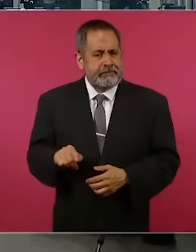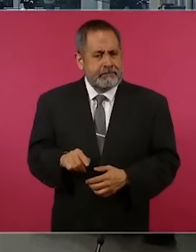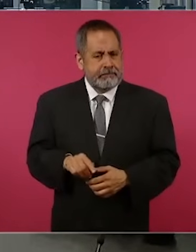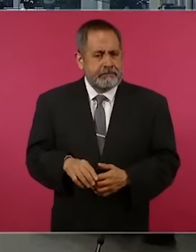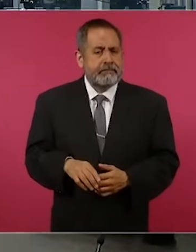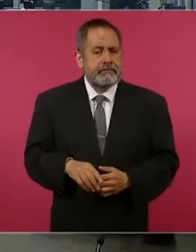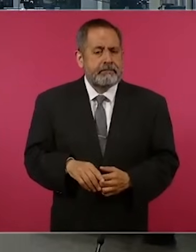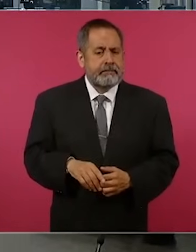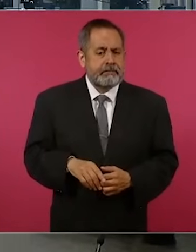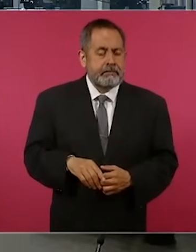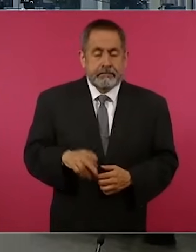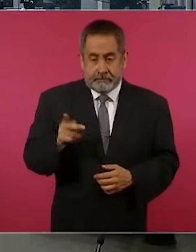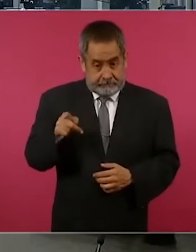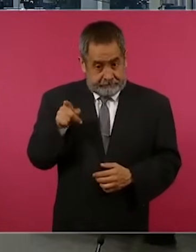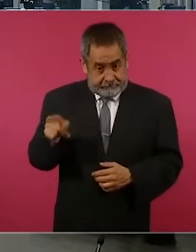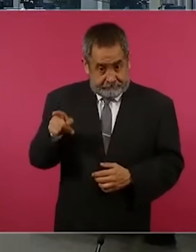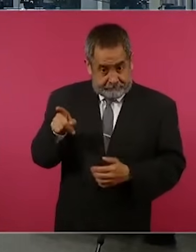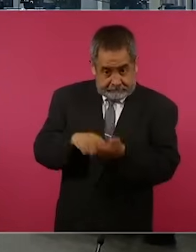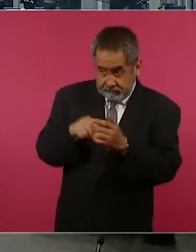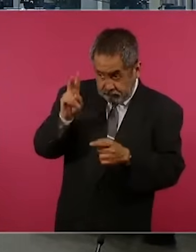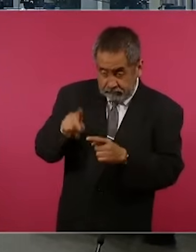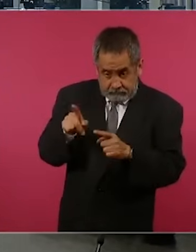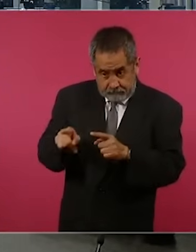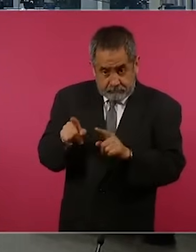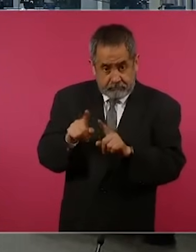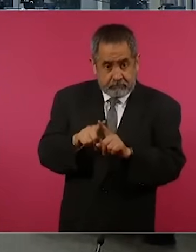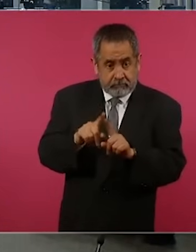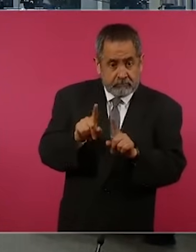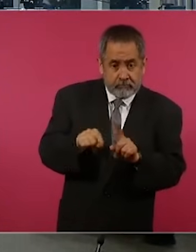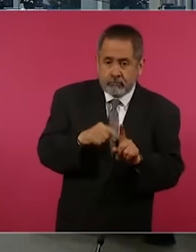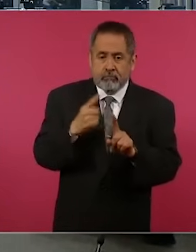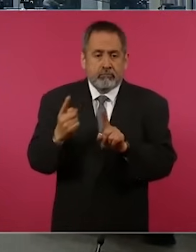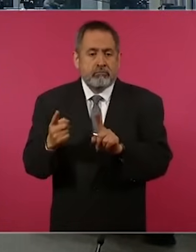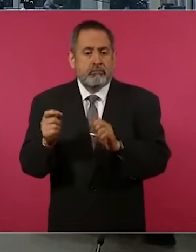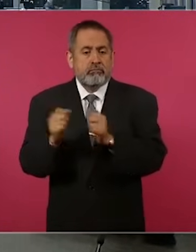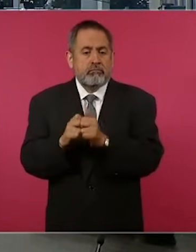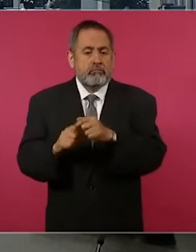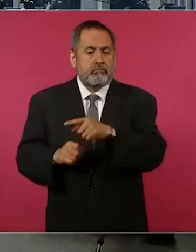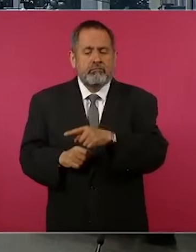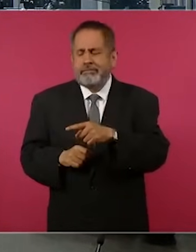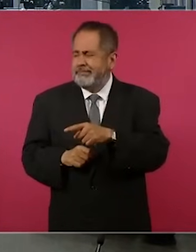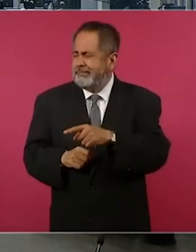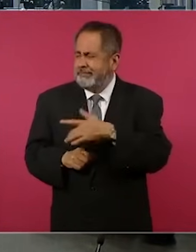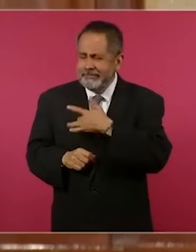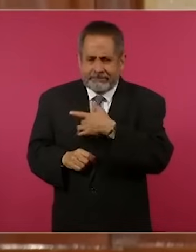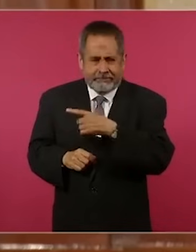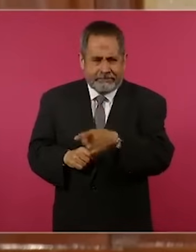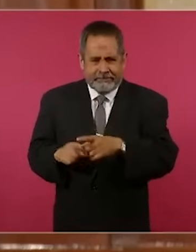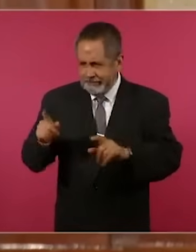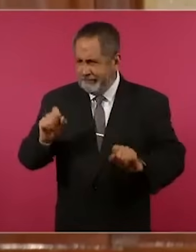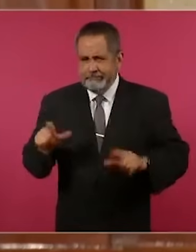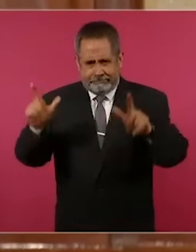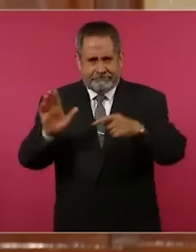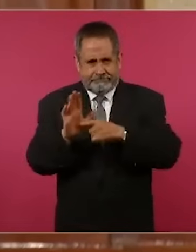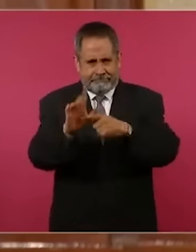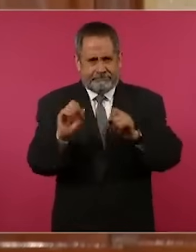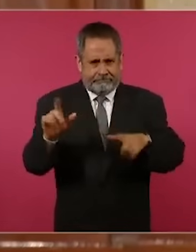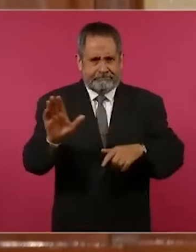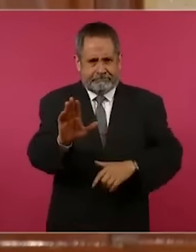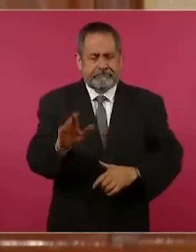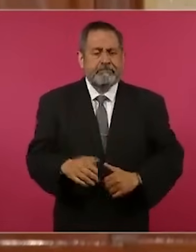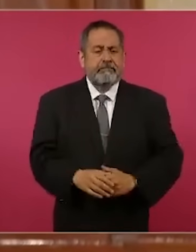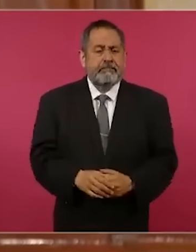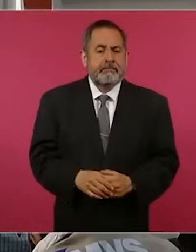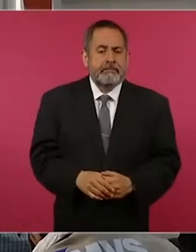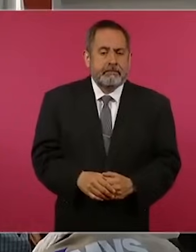del periódico. ¿Pero es ella? Sí. Con una… cuando era estudiante de la Universidad Ponla, de Stanford. Ponla.